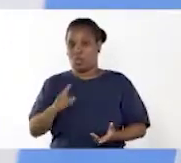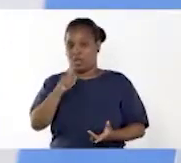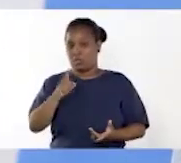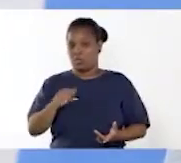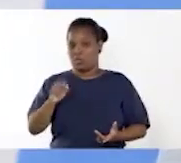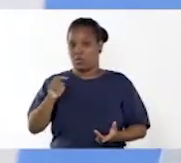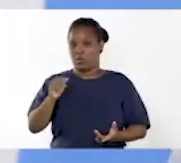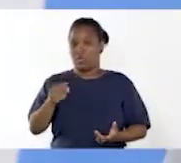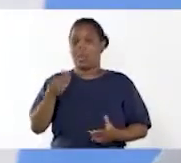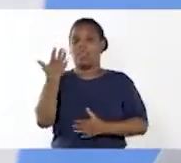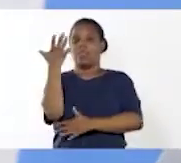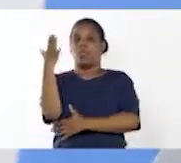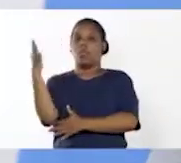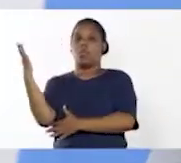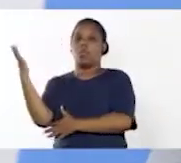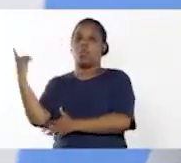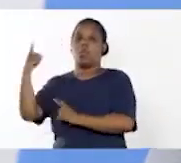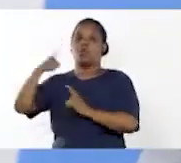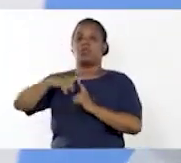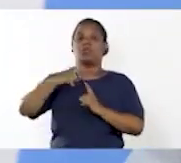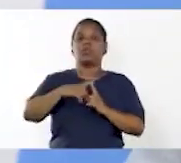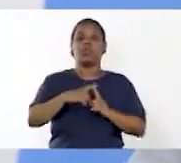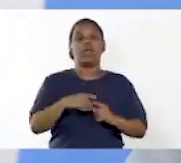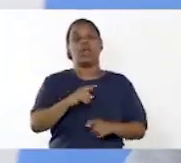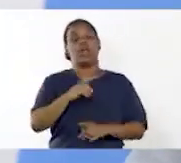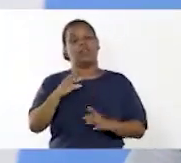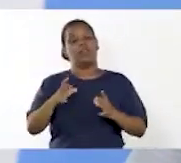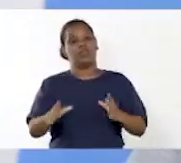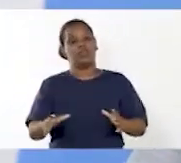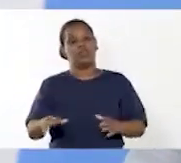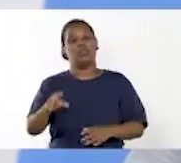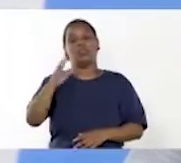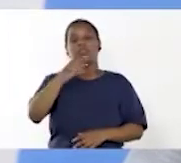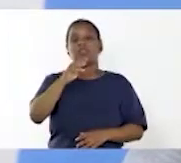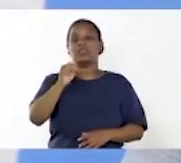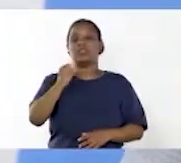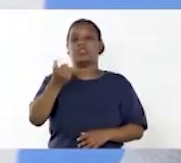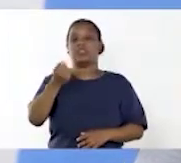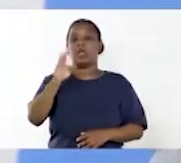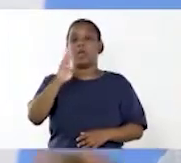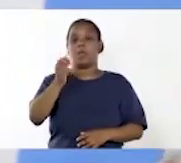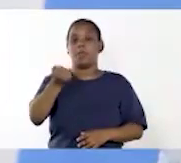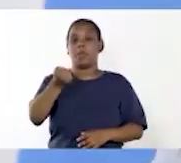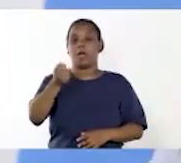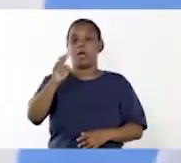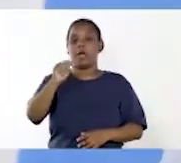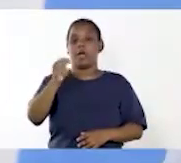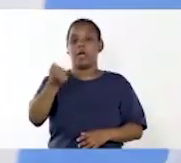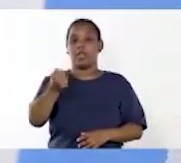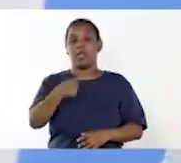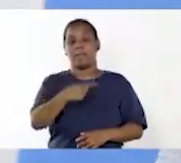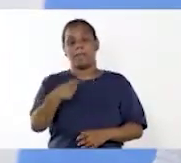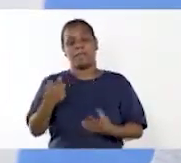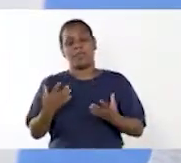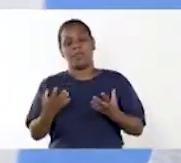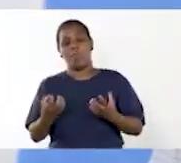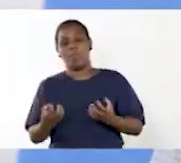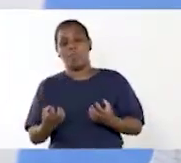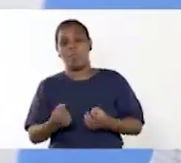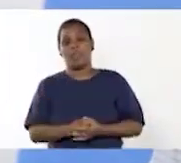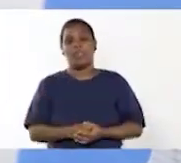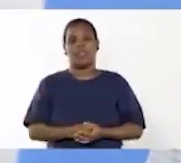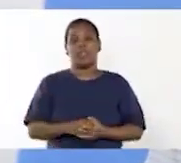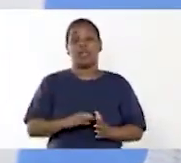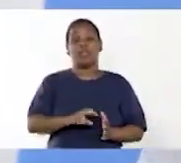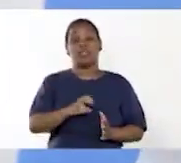bosques tropicales va a estar la zona de sabana. Bosques tropicales son más húmedos. Sabana va siendo menos húmeda.